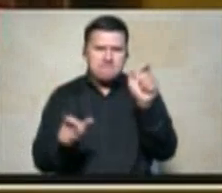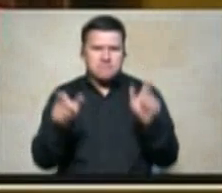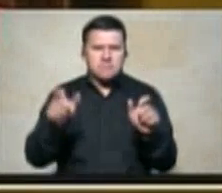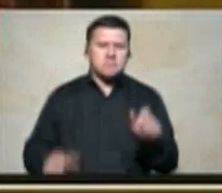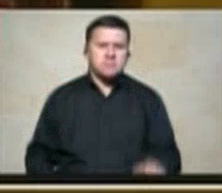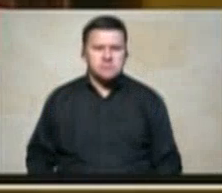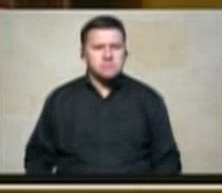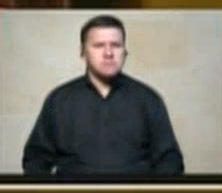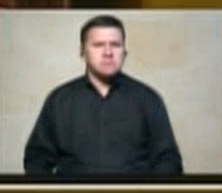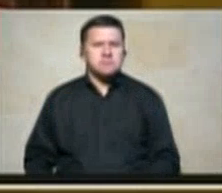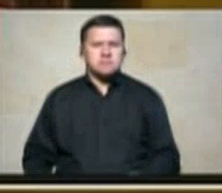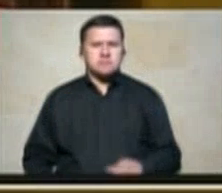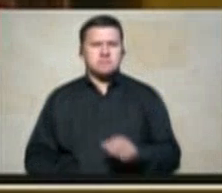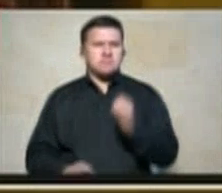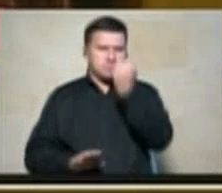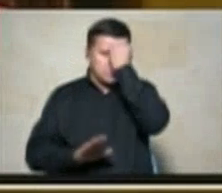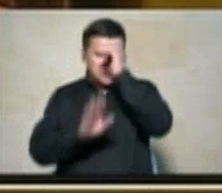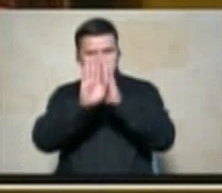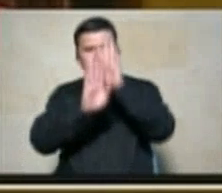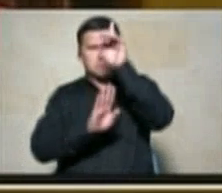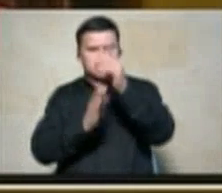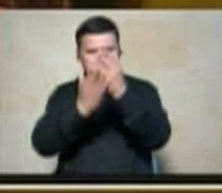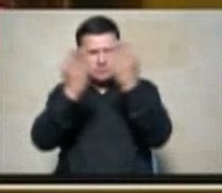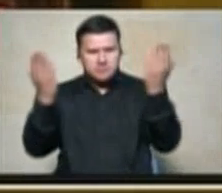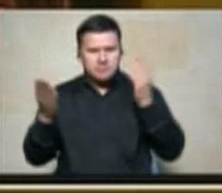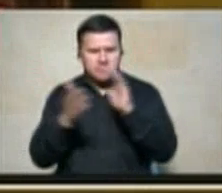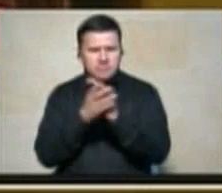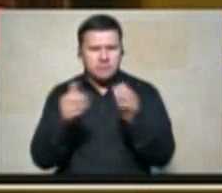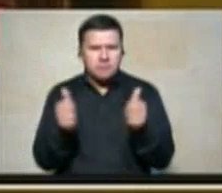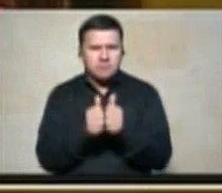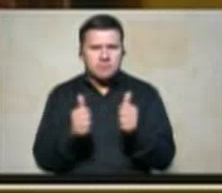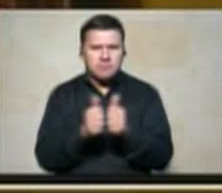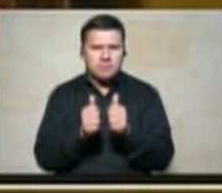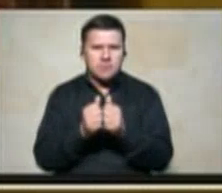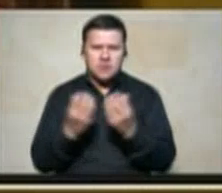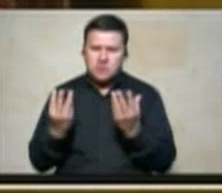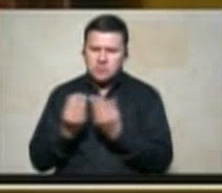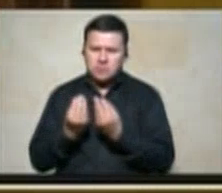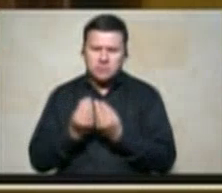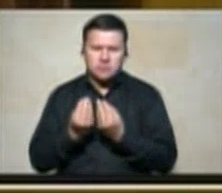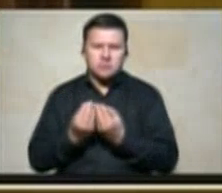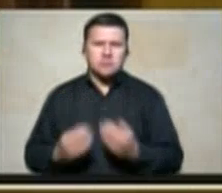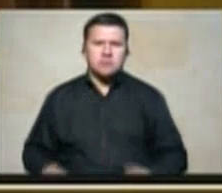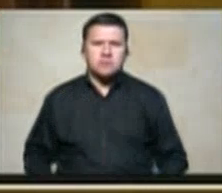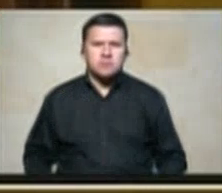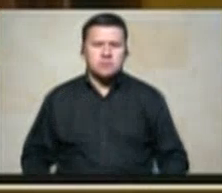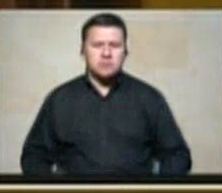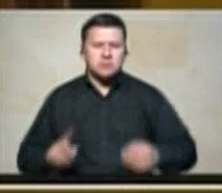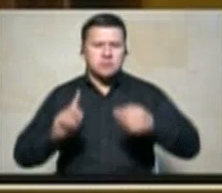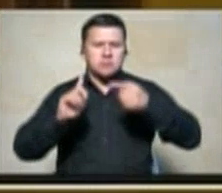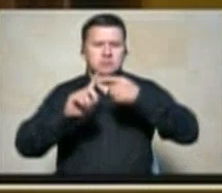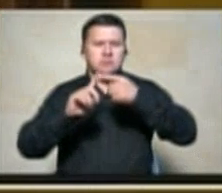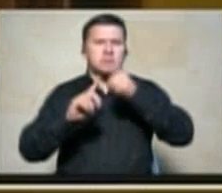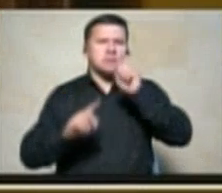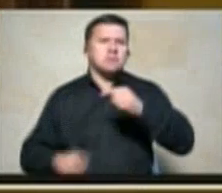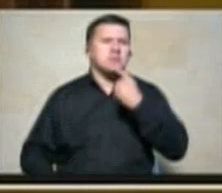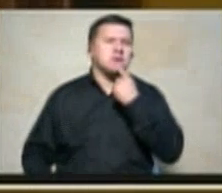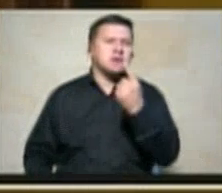y colombianos. Lo primero que tengo que decir es felicitar a María